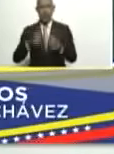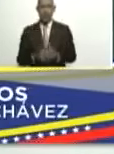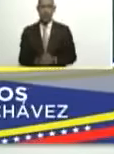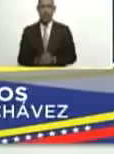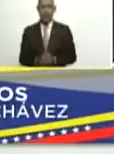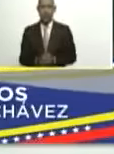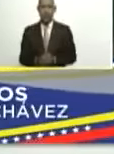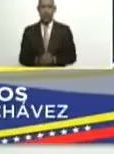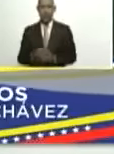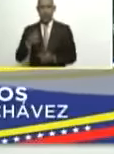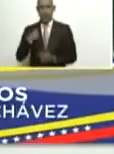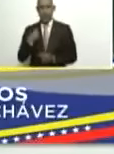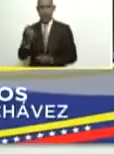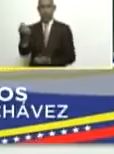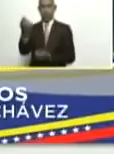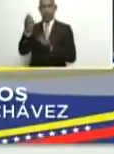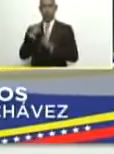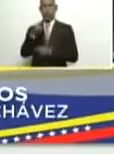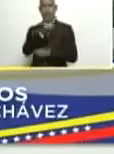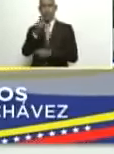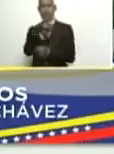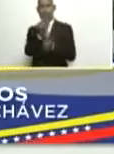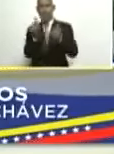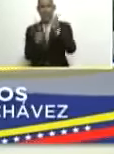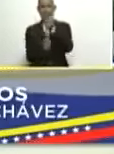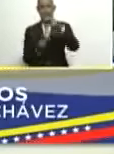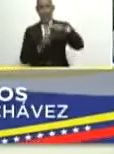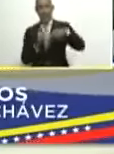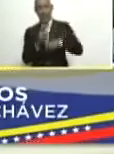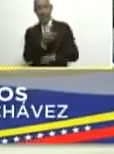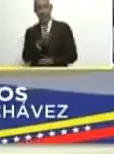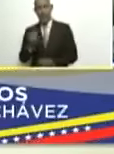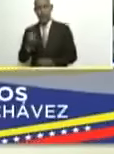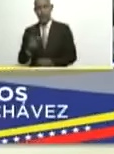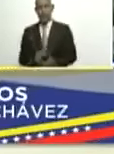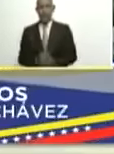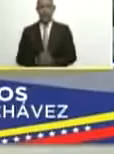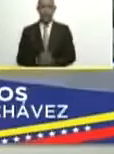ya me había nombrado a mí vicepresidente de la República